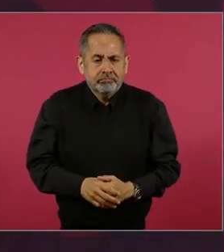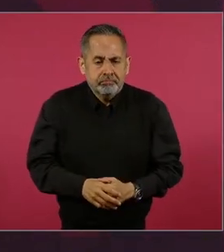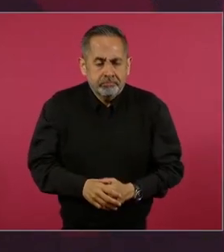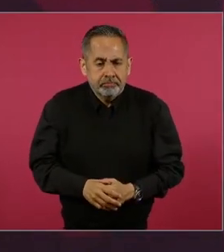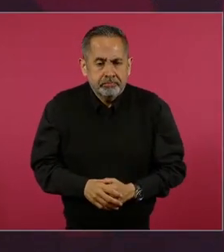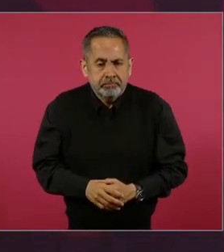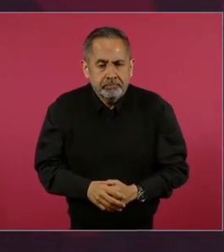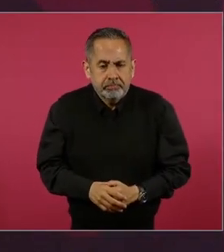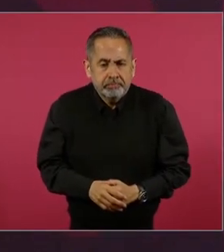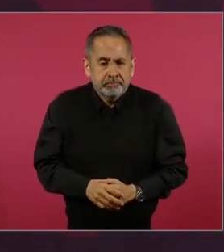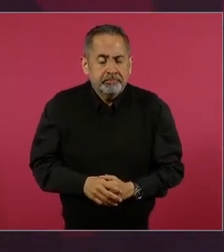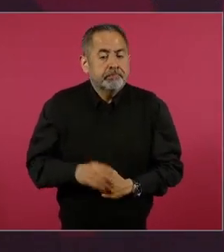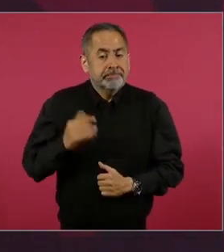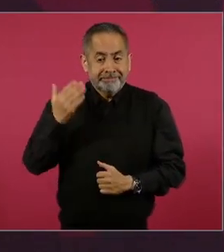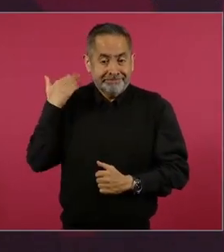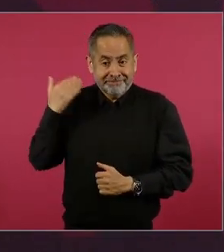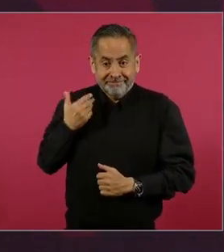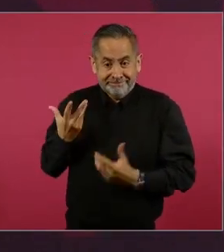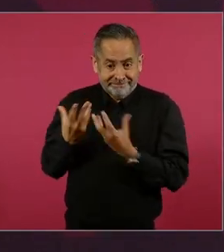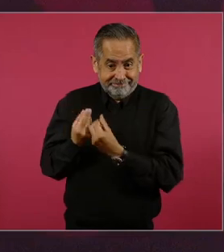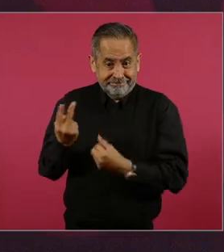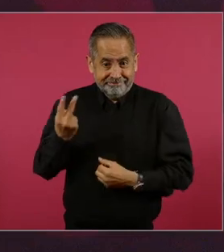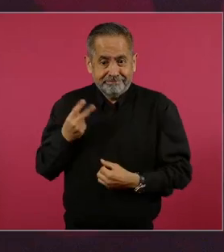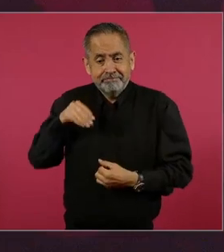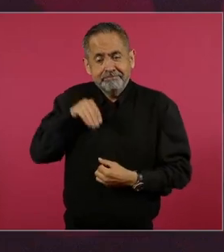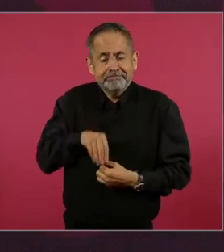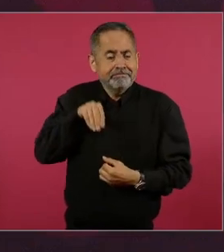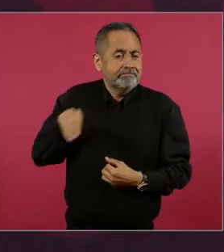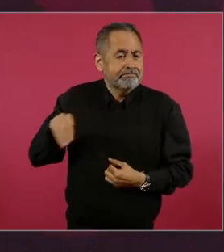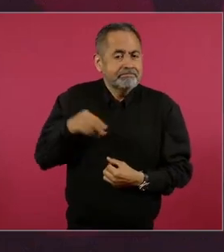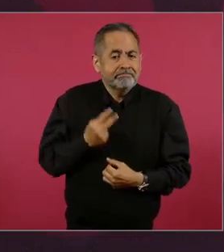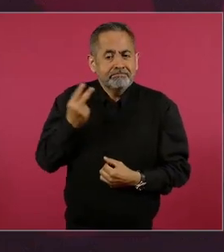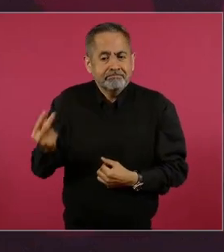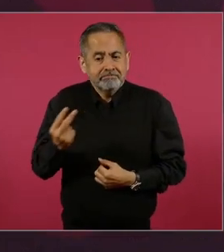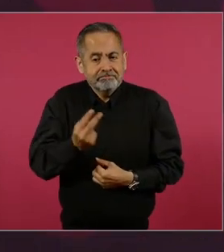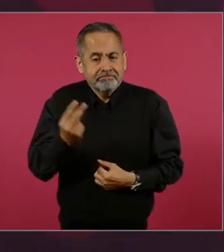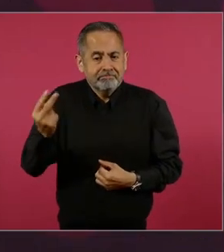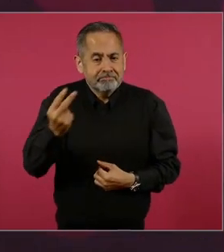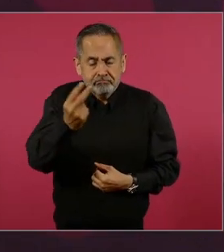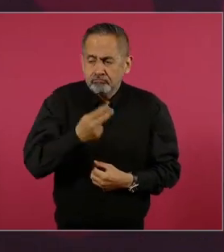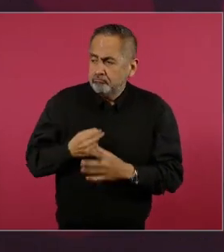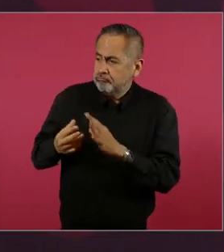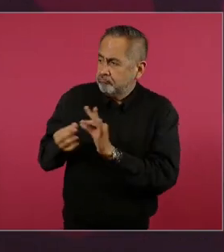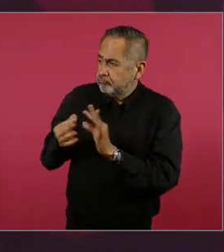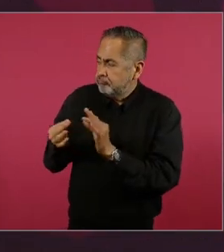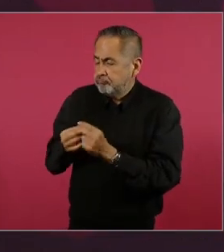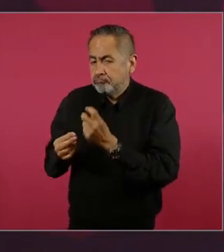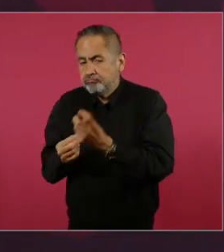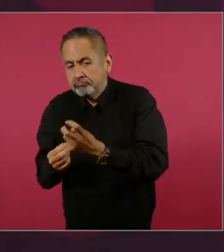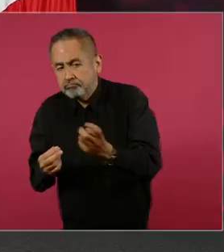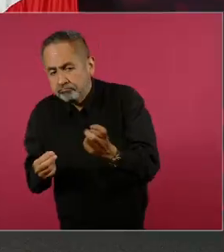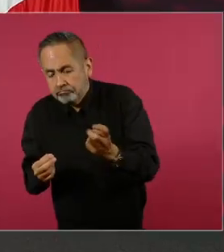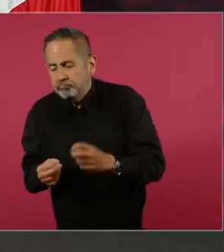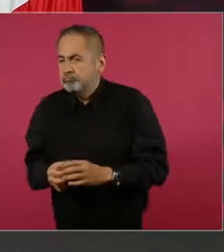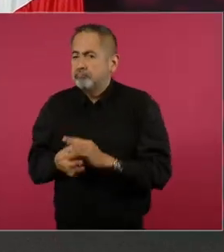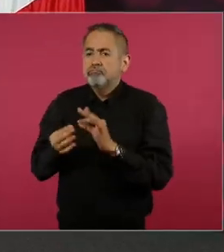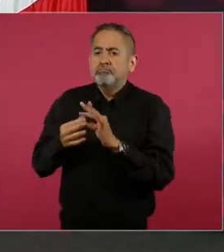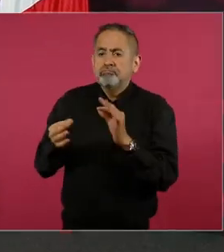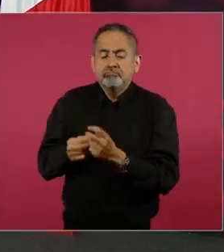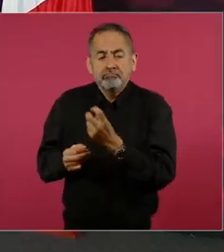hicimos el recorrido juntos, ese fue el propósito. Hablamos